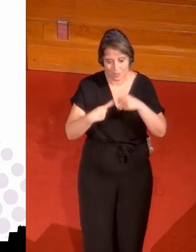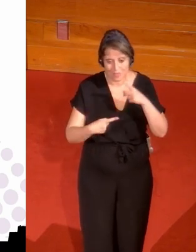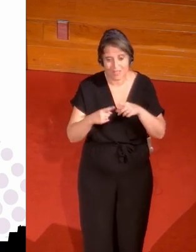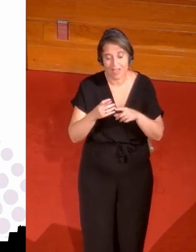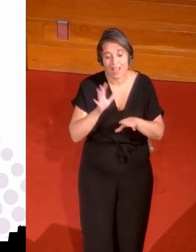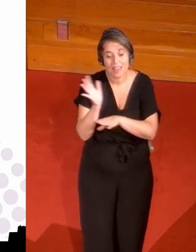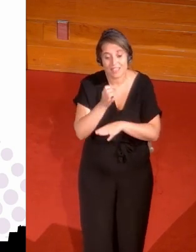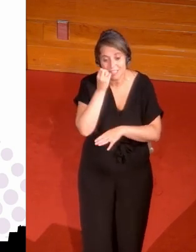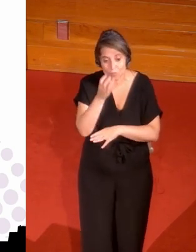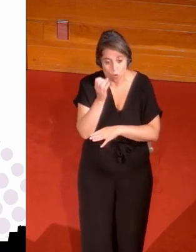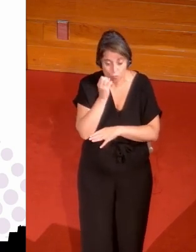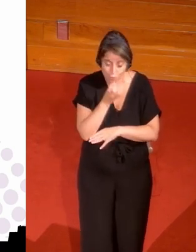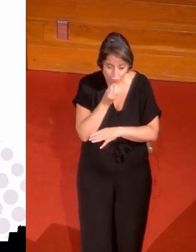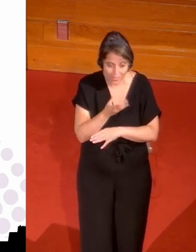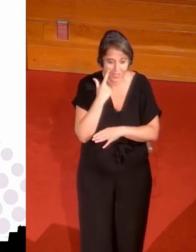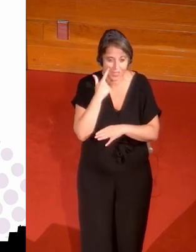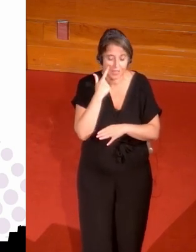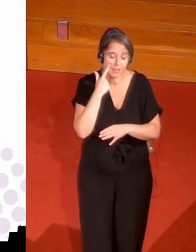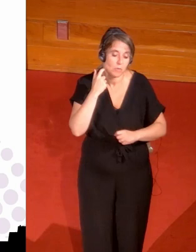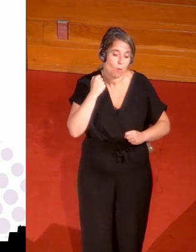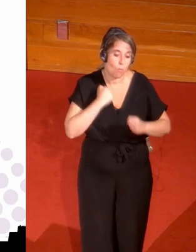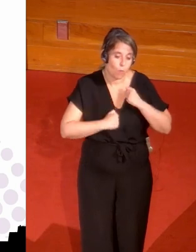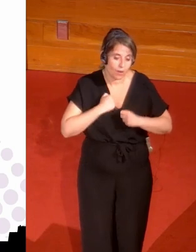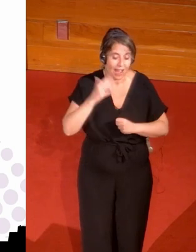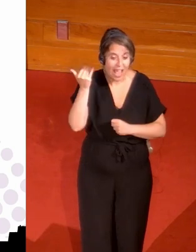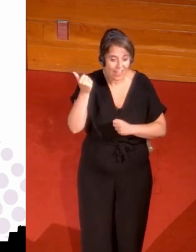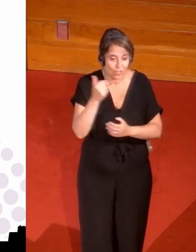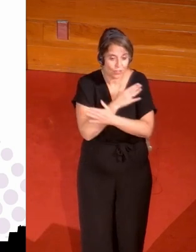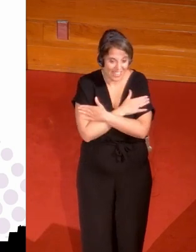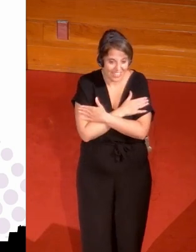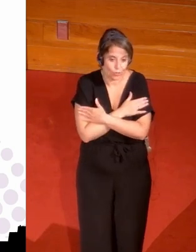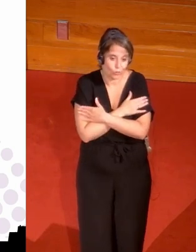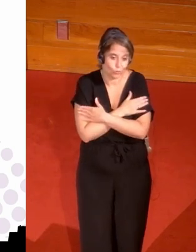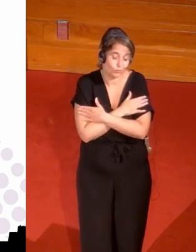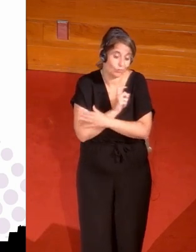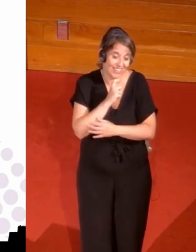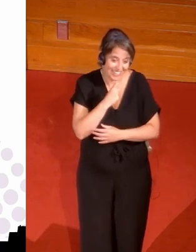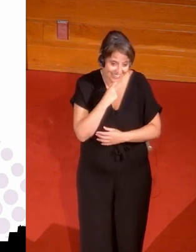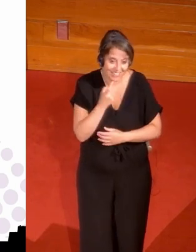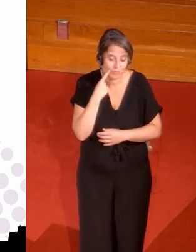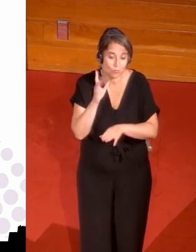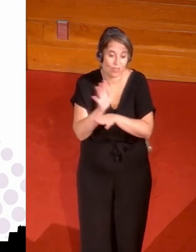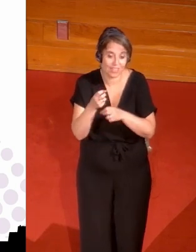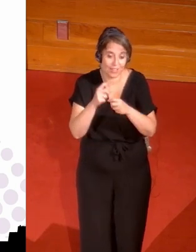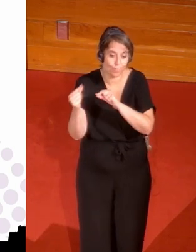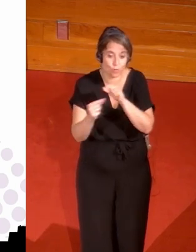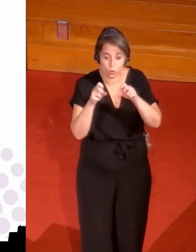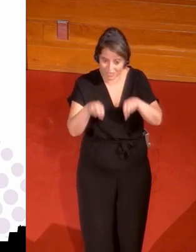cines Florida a la proyección del documental polac Adiós queridos haters En esta ocasión sin cineforum esri casco y